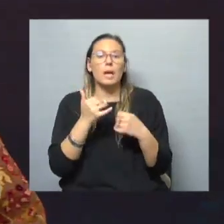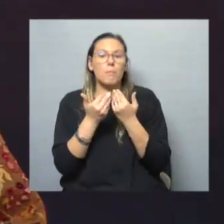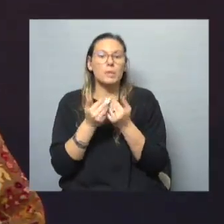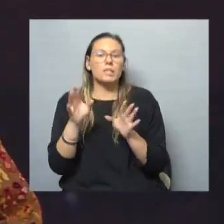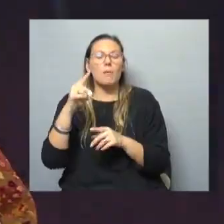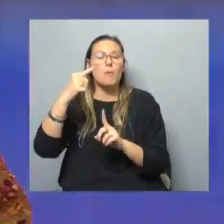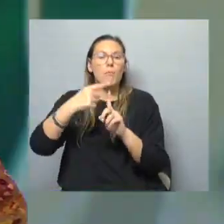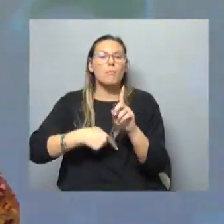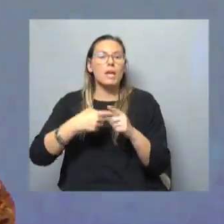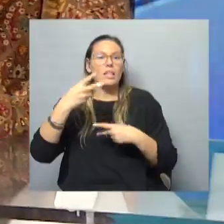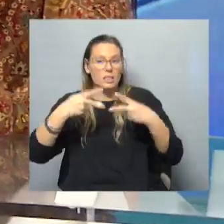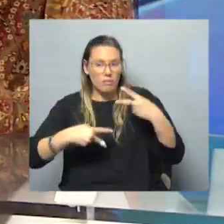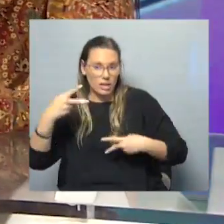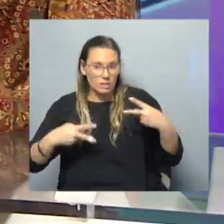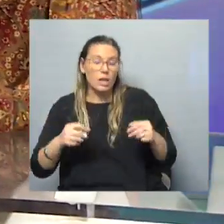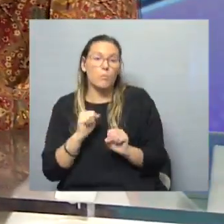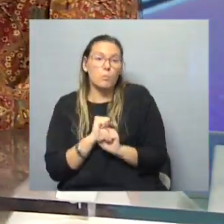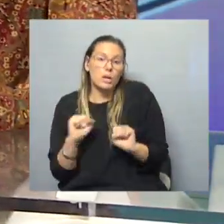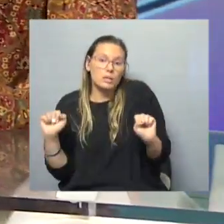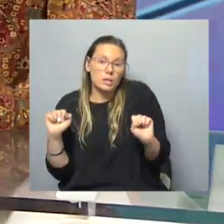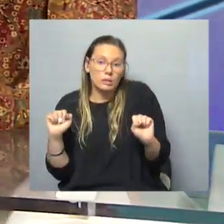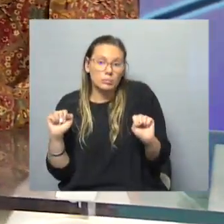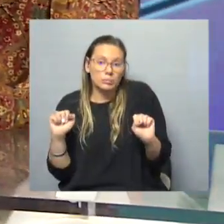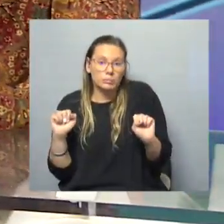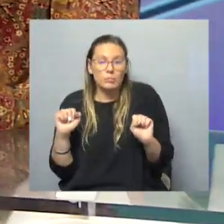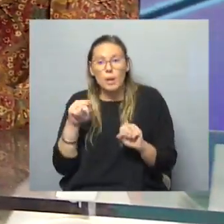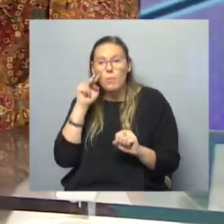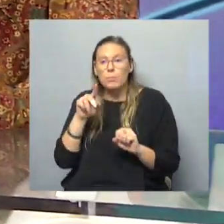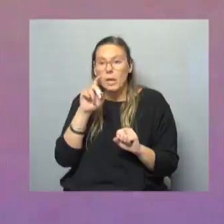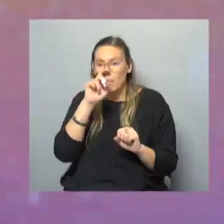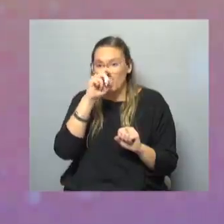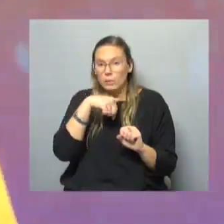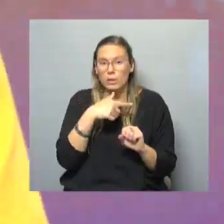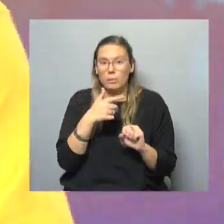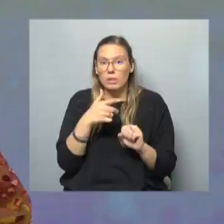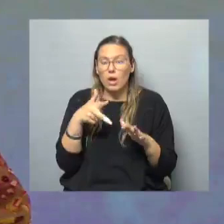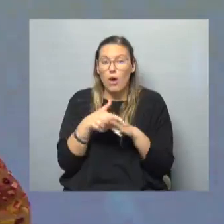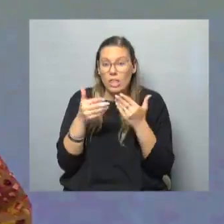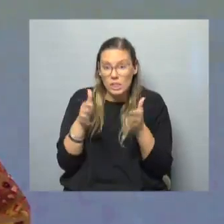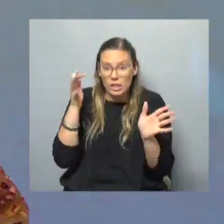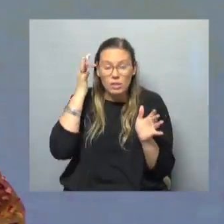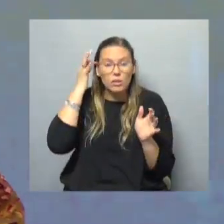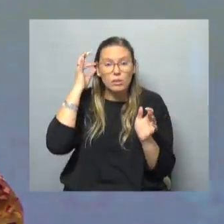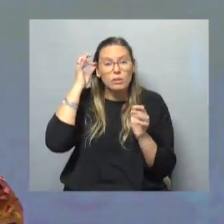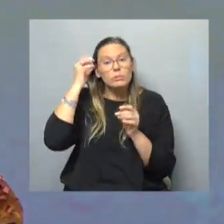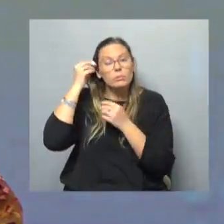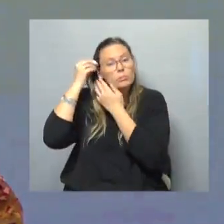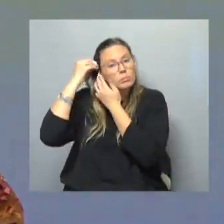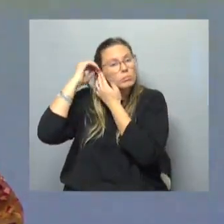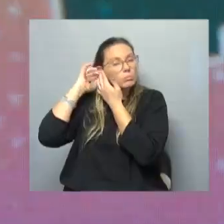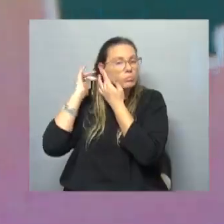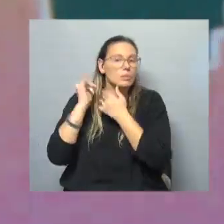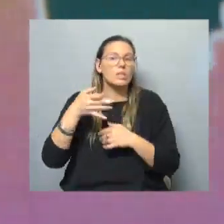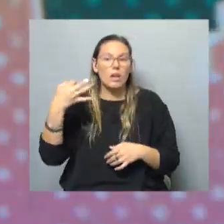de la diversidad. Pa, hoy puede ser que sea tipo un Mirá Montevideo de estrenos. Es verdad, un ¿no? Mirá Montevideo de estrenos.